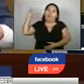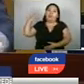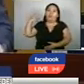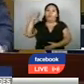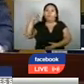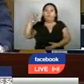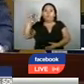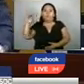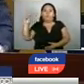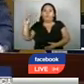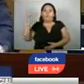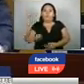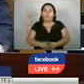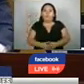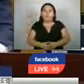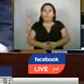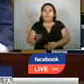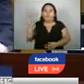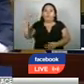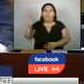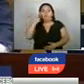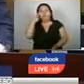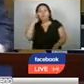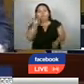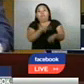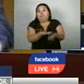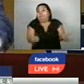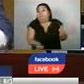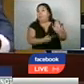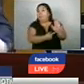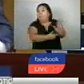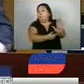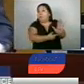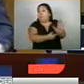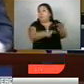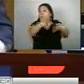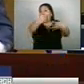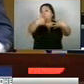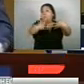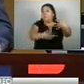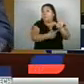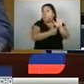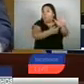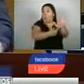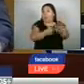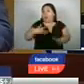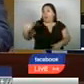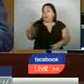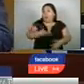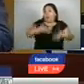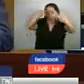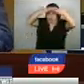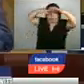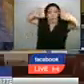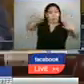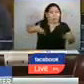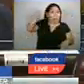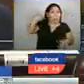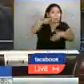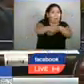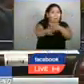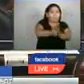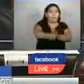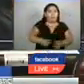la que presenta la acusación. Si nosotros ni en la Asamblea estábamos todavía.